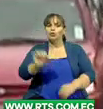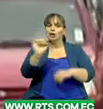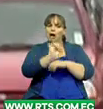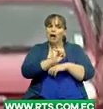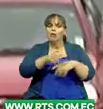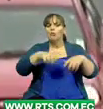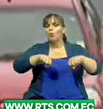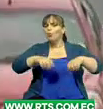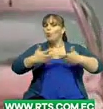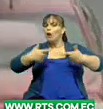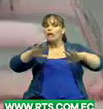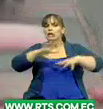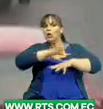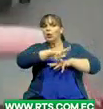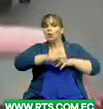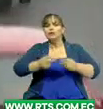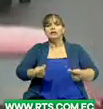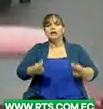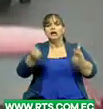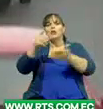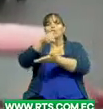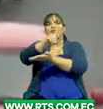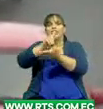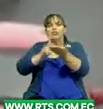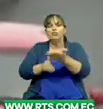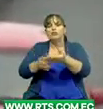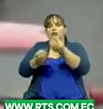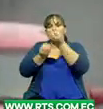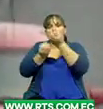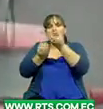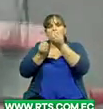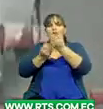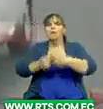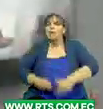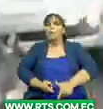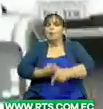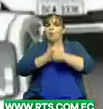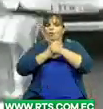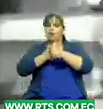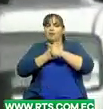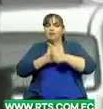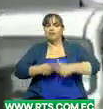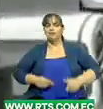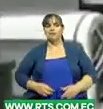actuarán de la manera más rápida. Informó Julio César Saona.